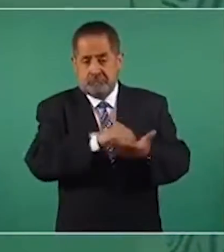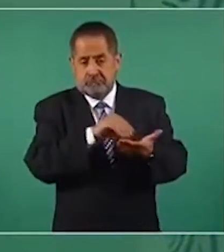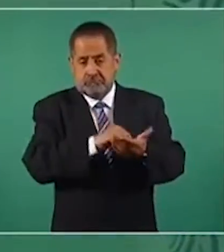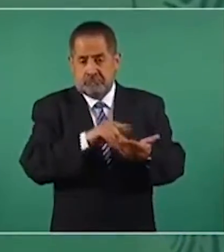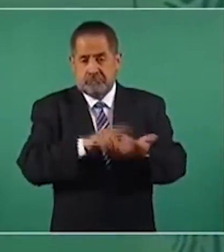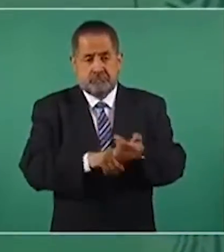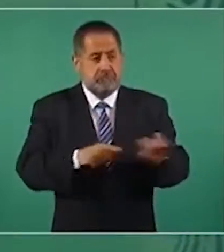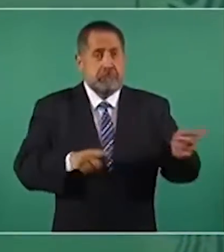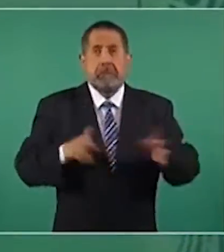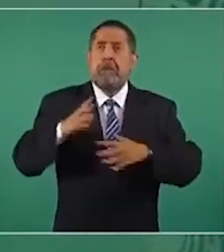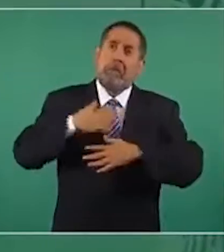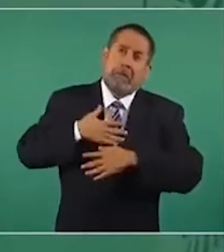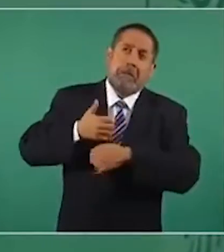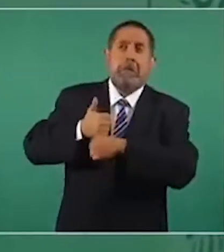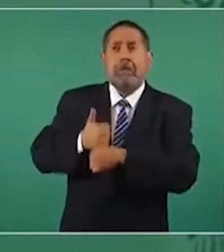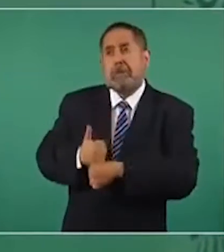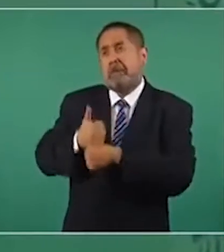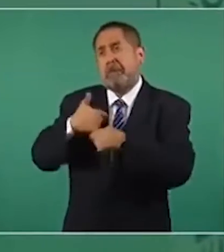víctima,